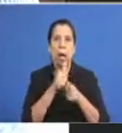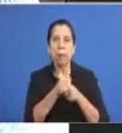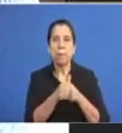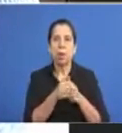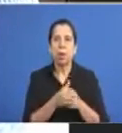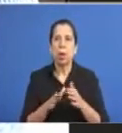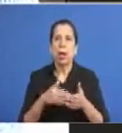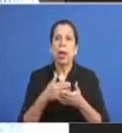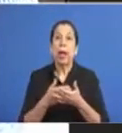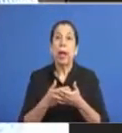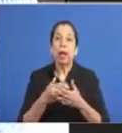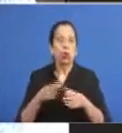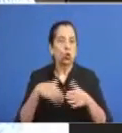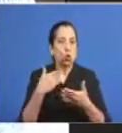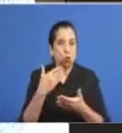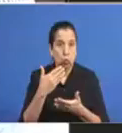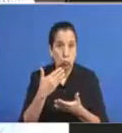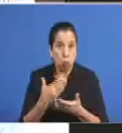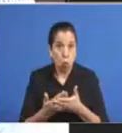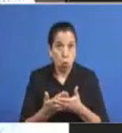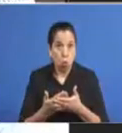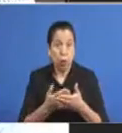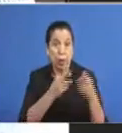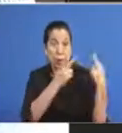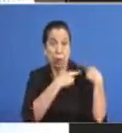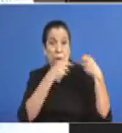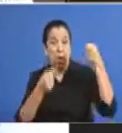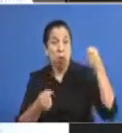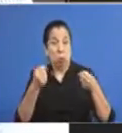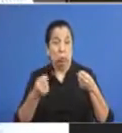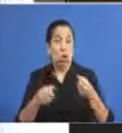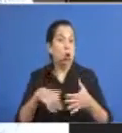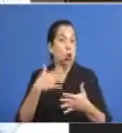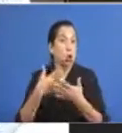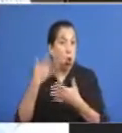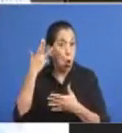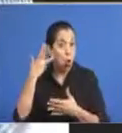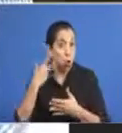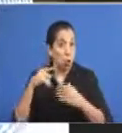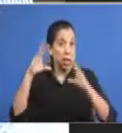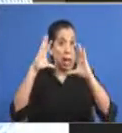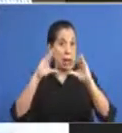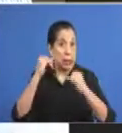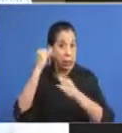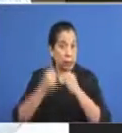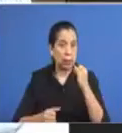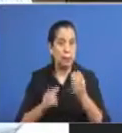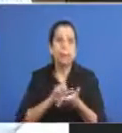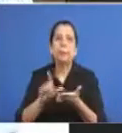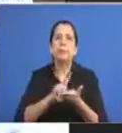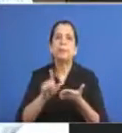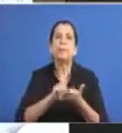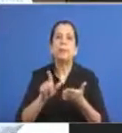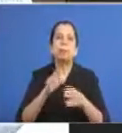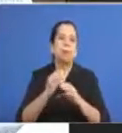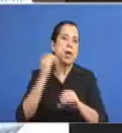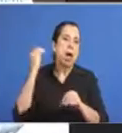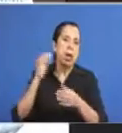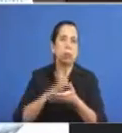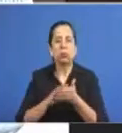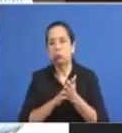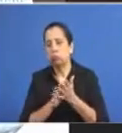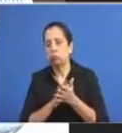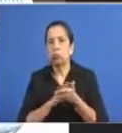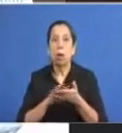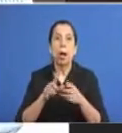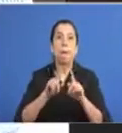las tardes, todos los días, lavar el bus, limpiar el bus, todos los días. Pero el usuario tiene que también tener su